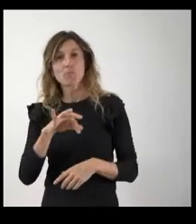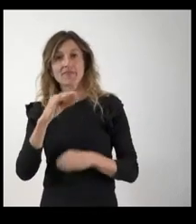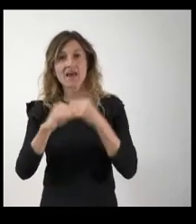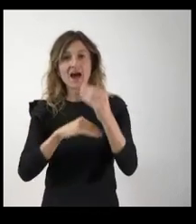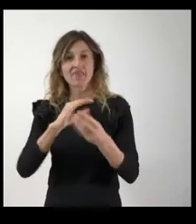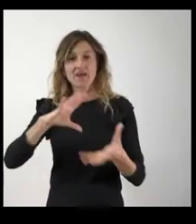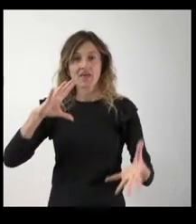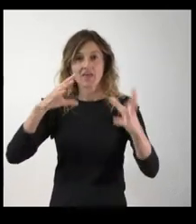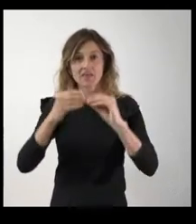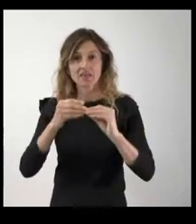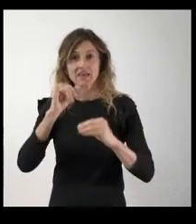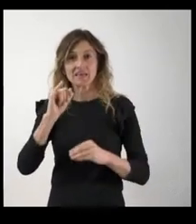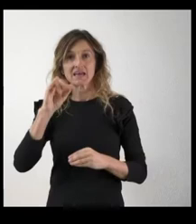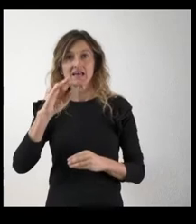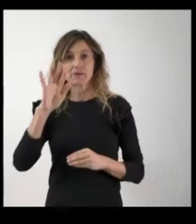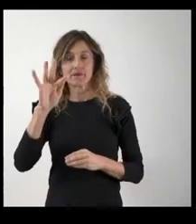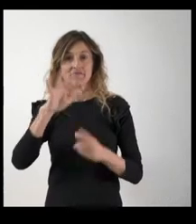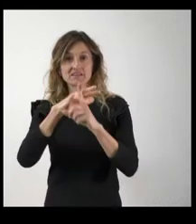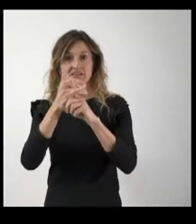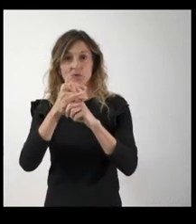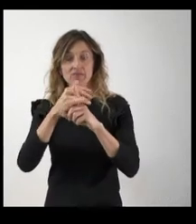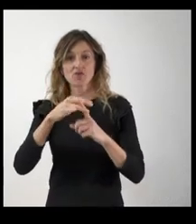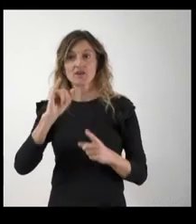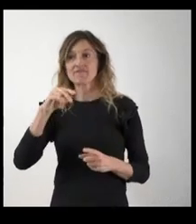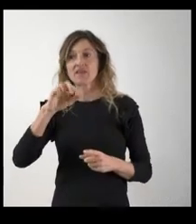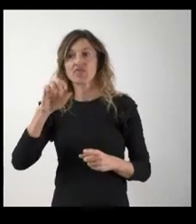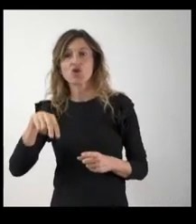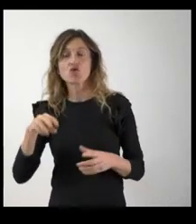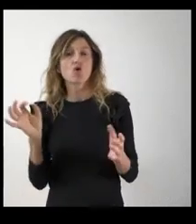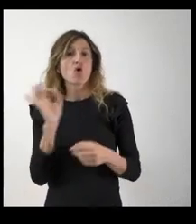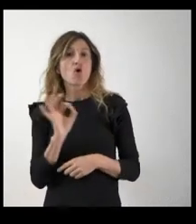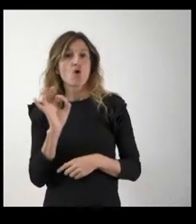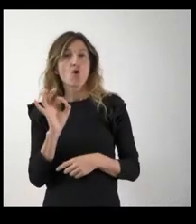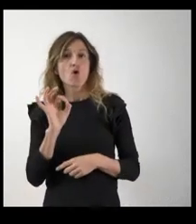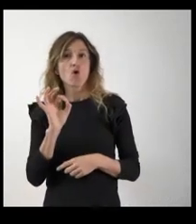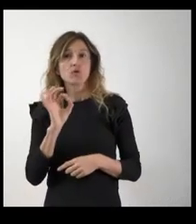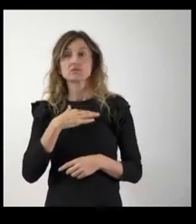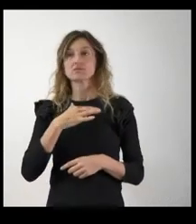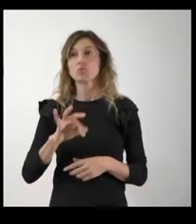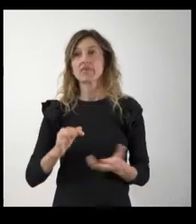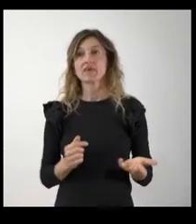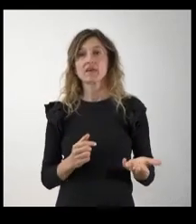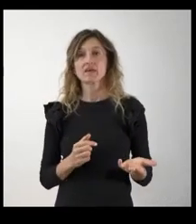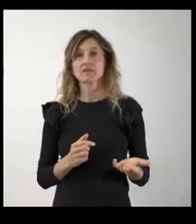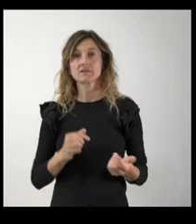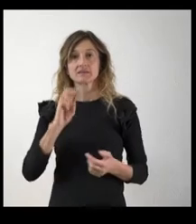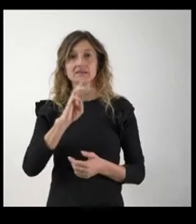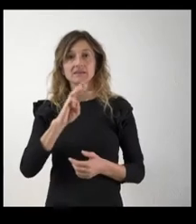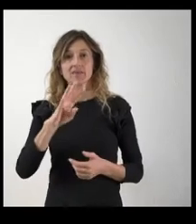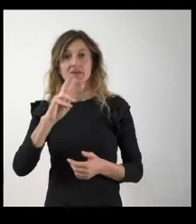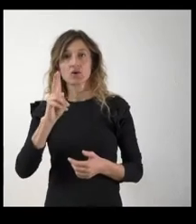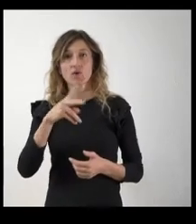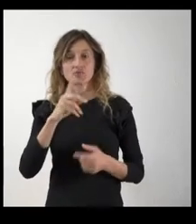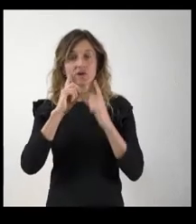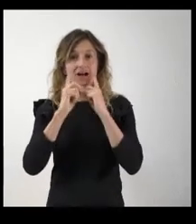esa adaptación del irpf a la situación de la inflación o solo hay margen para los 35 euros en